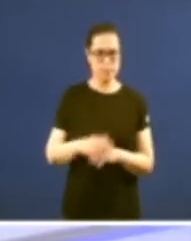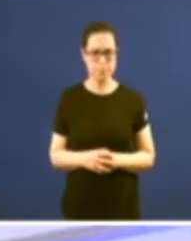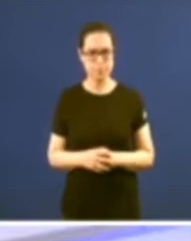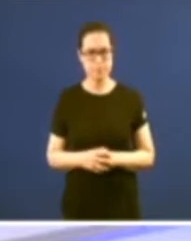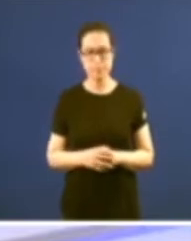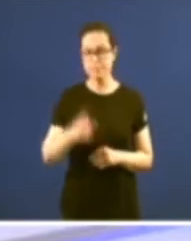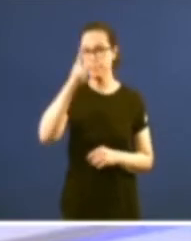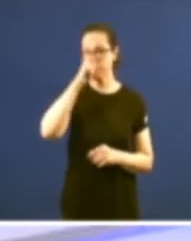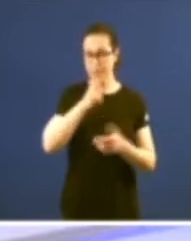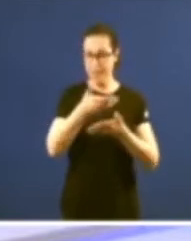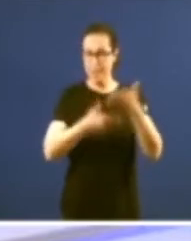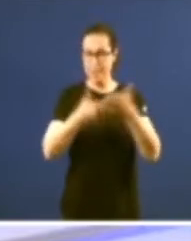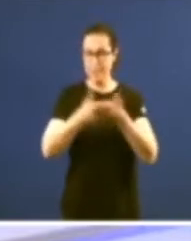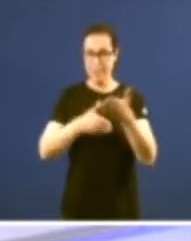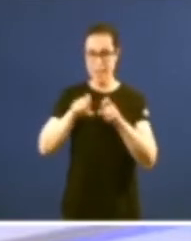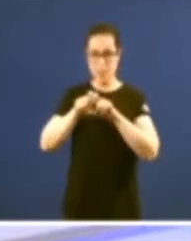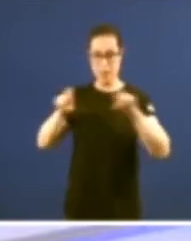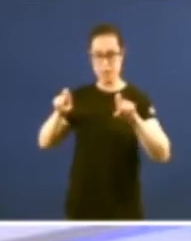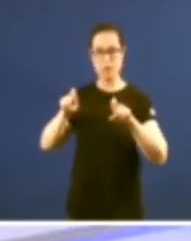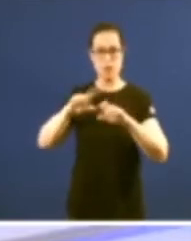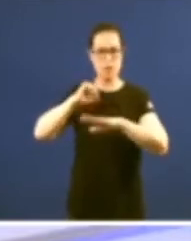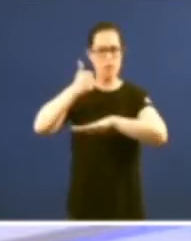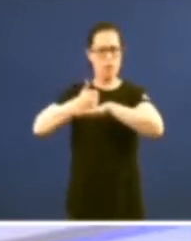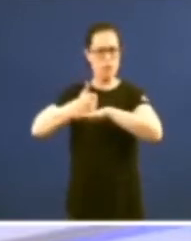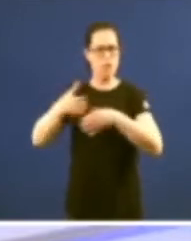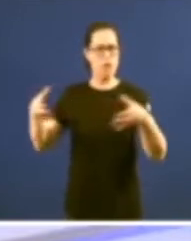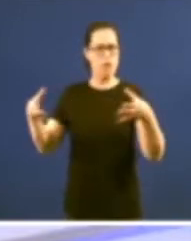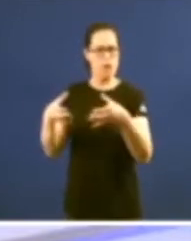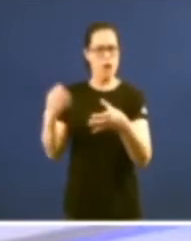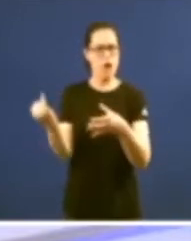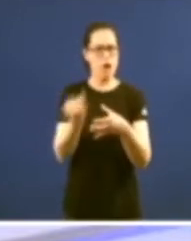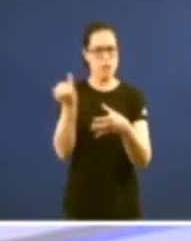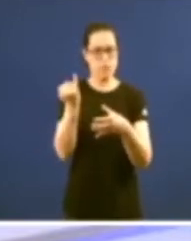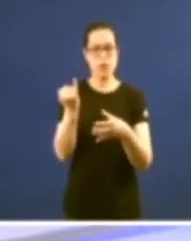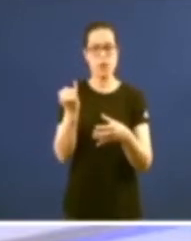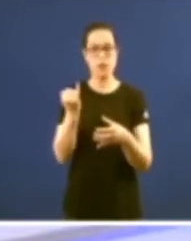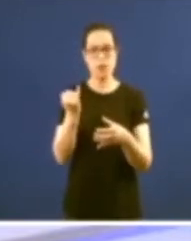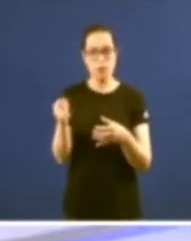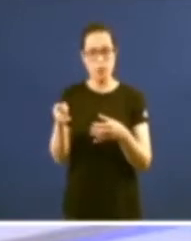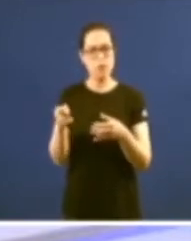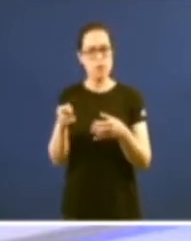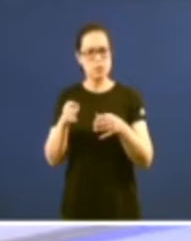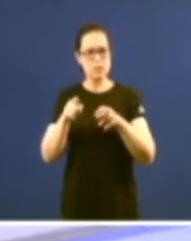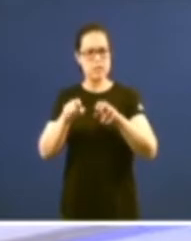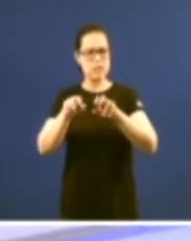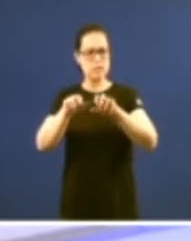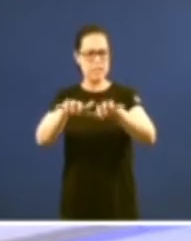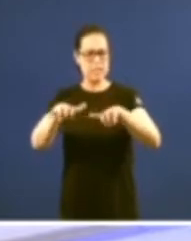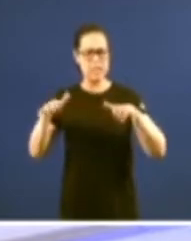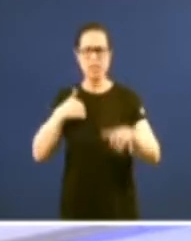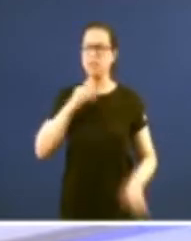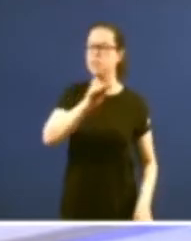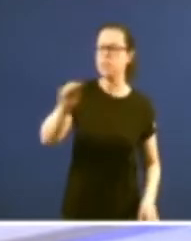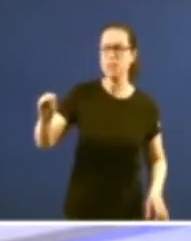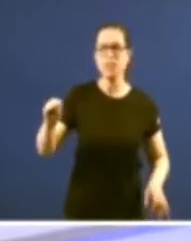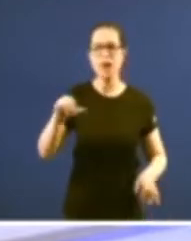nuestra redacción que un alto responsable del equipo de jornalistas de la época llegó a preguntar en plena redacción: ¿pero cuándo se acaba